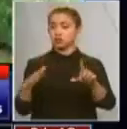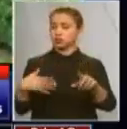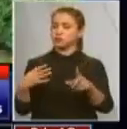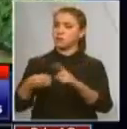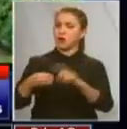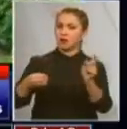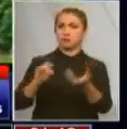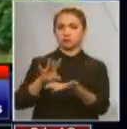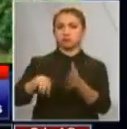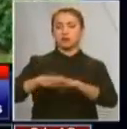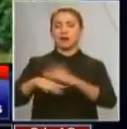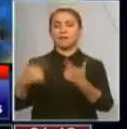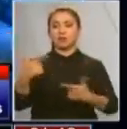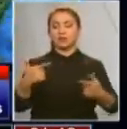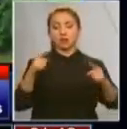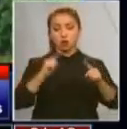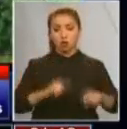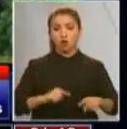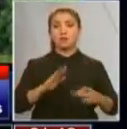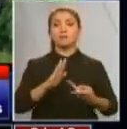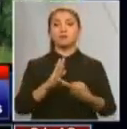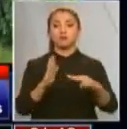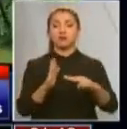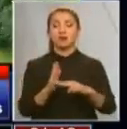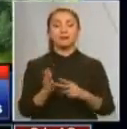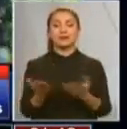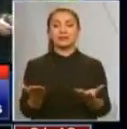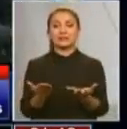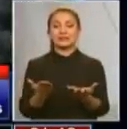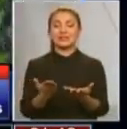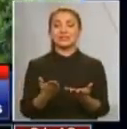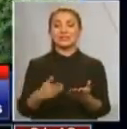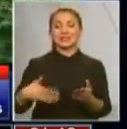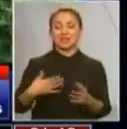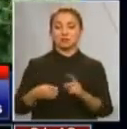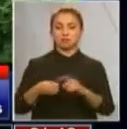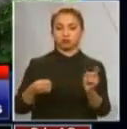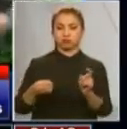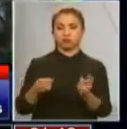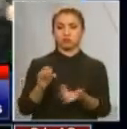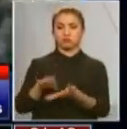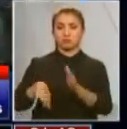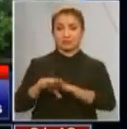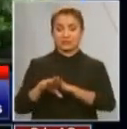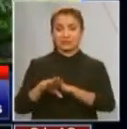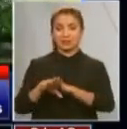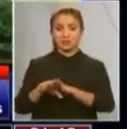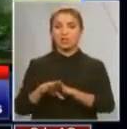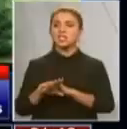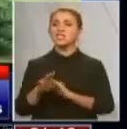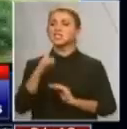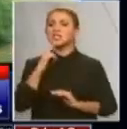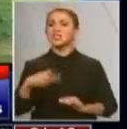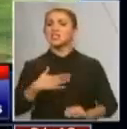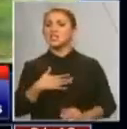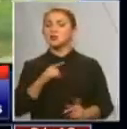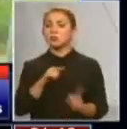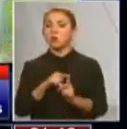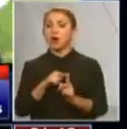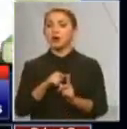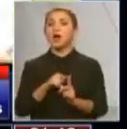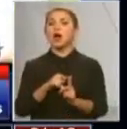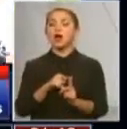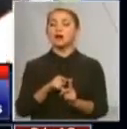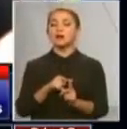de la política. Y hoy día el problema está en que al querer desaforarme, ni más ni menos lo que se pretende es dejar sin a